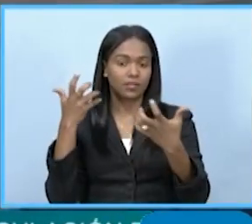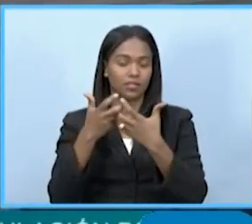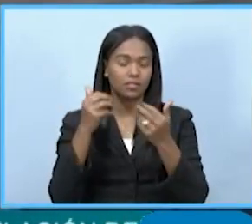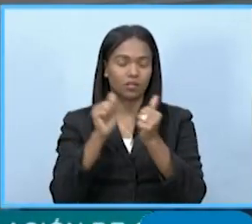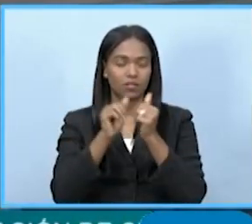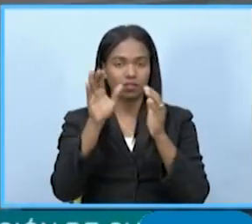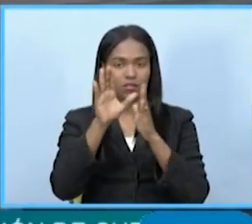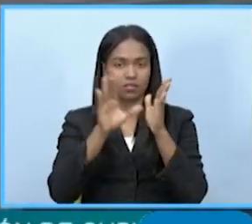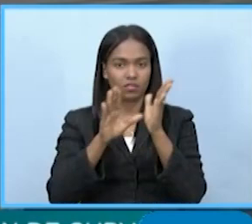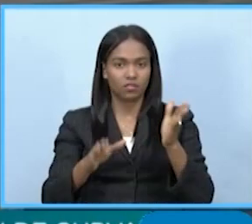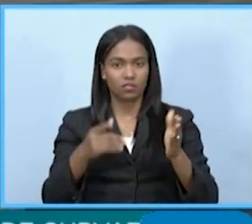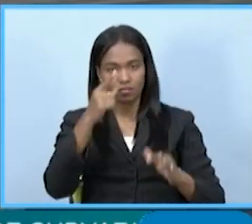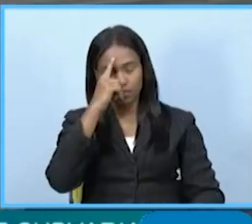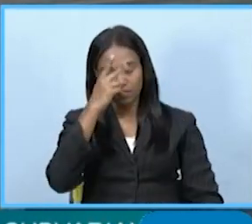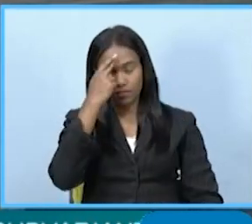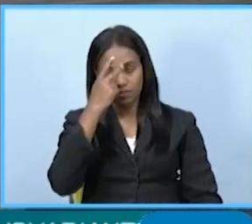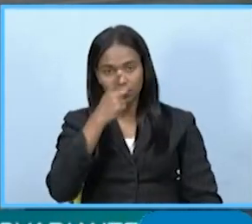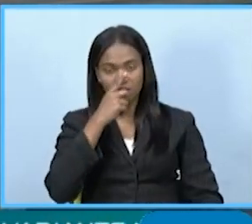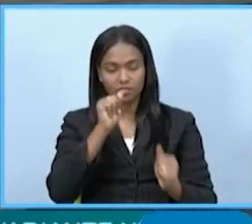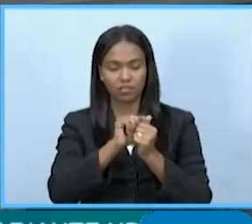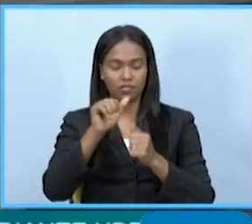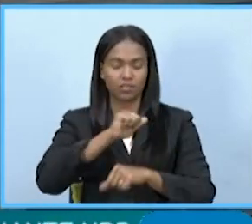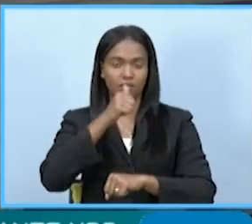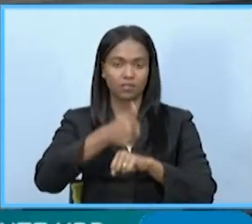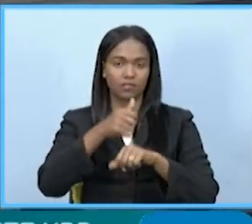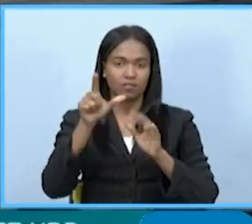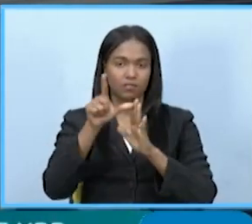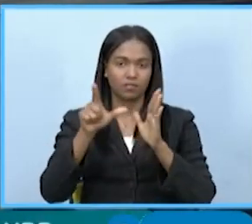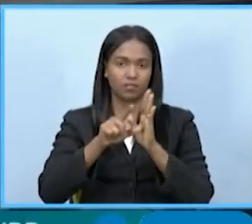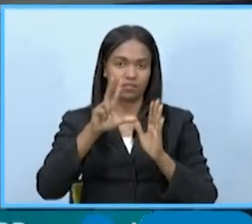la Constitución de la República y a lo que establece la Ley